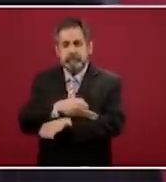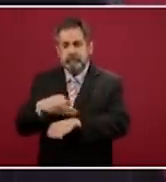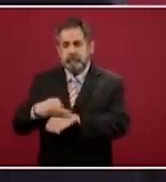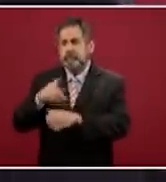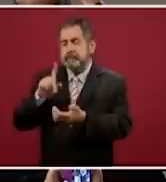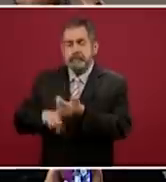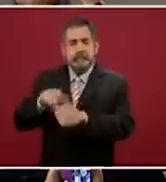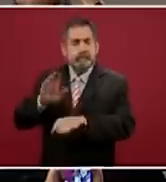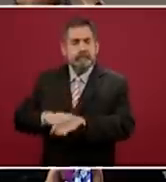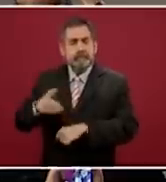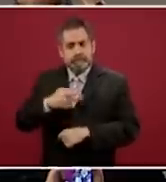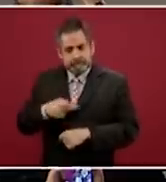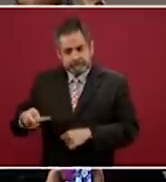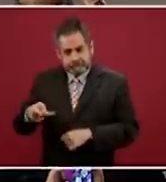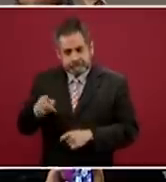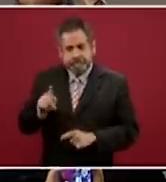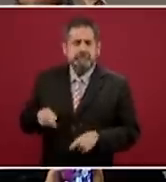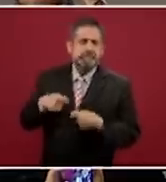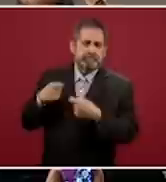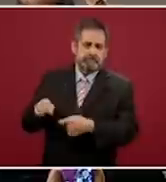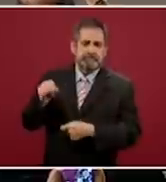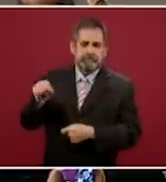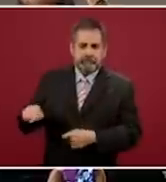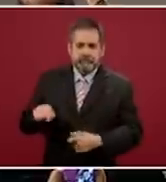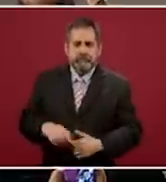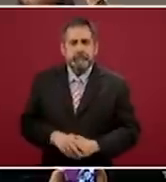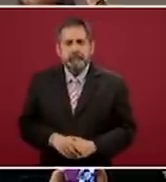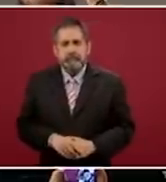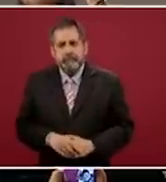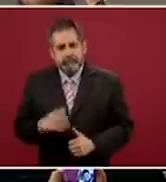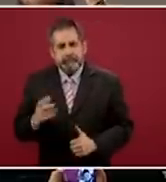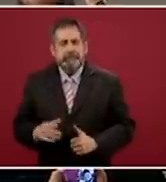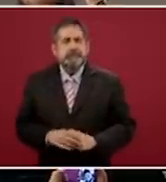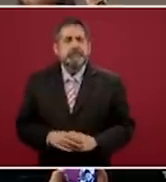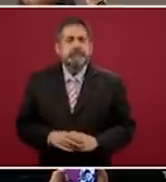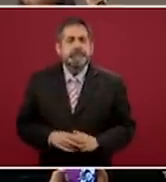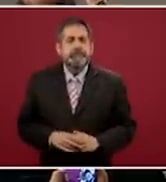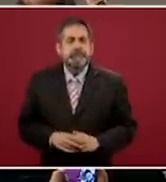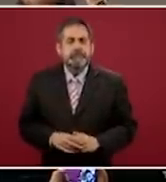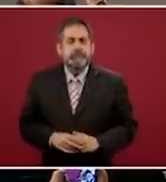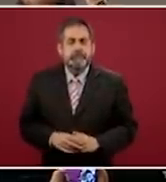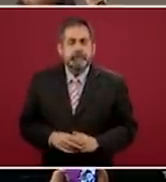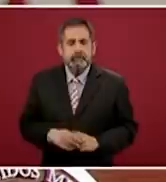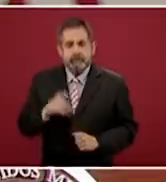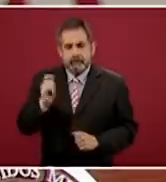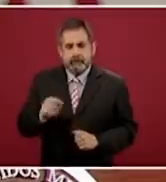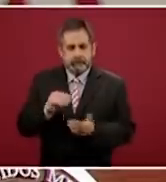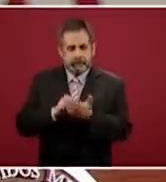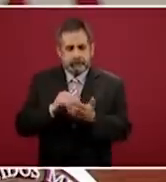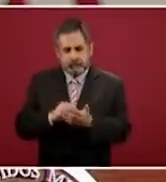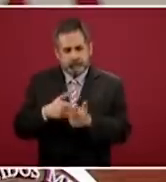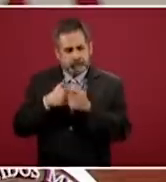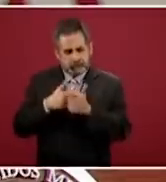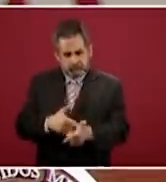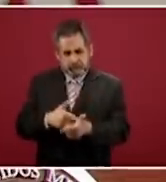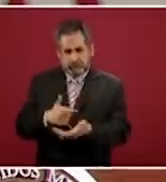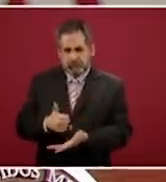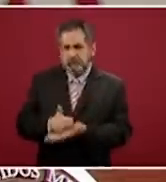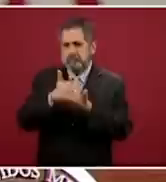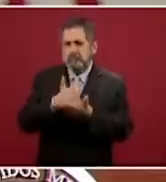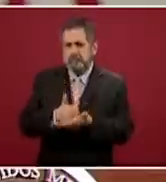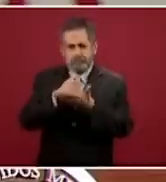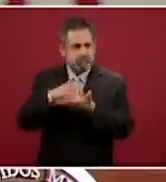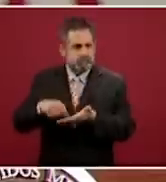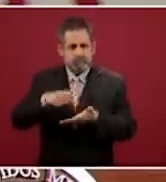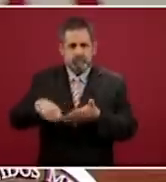de escasos recursos económicos. Entonces, que sigamos ayudando y